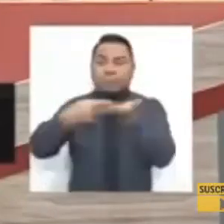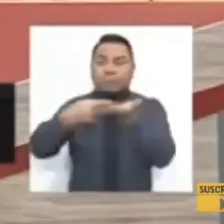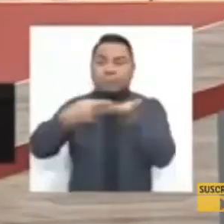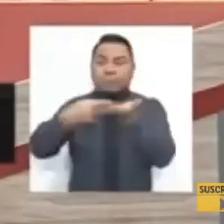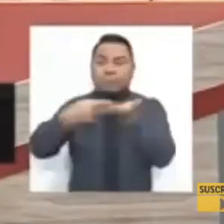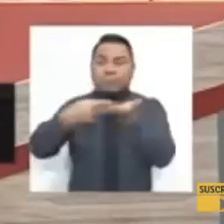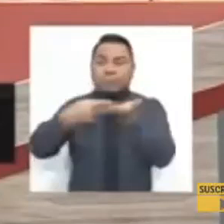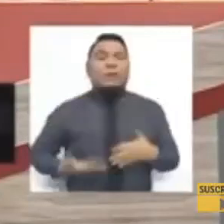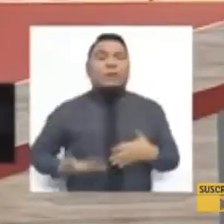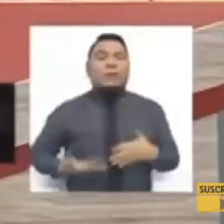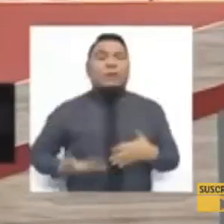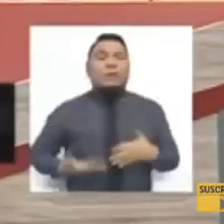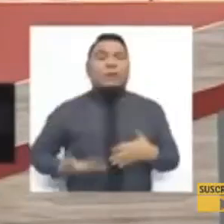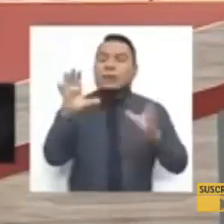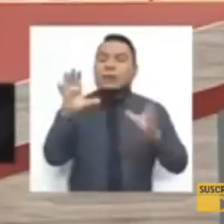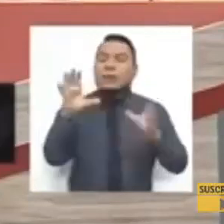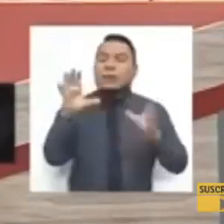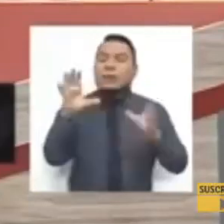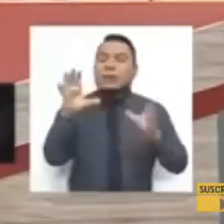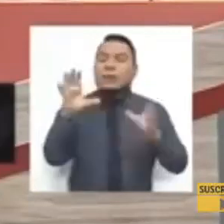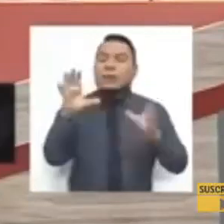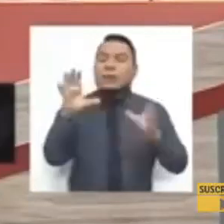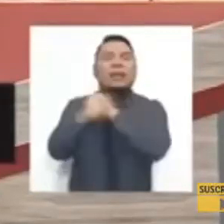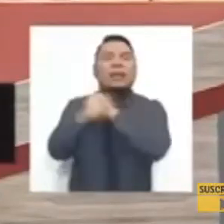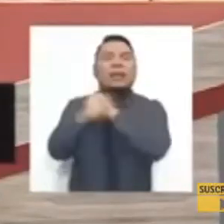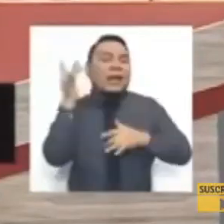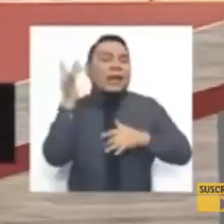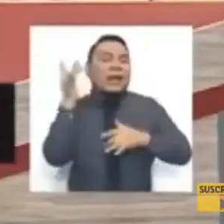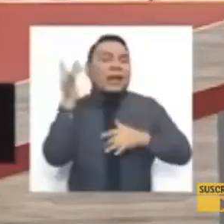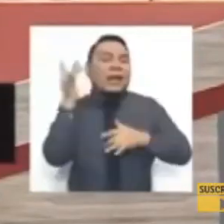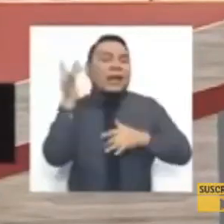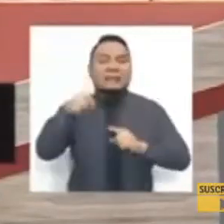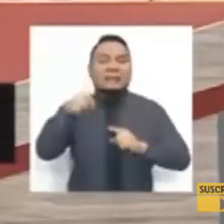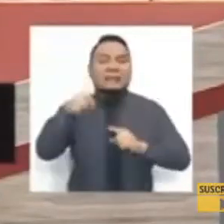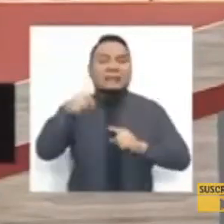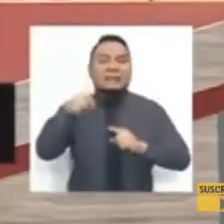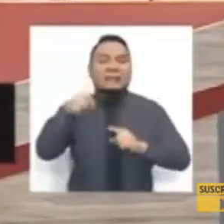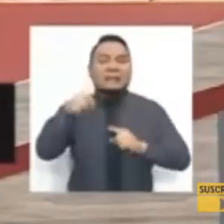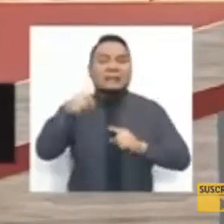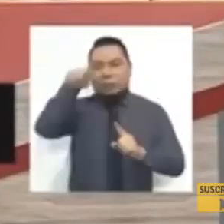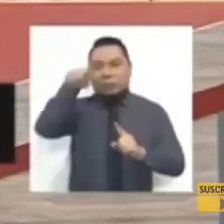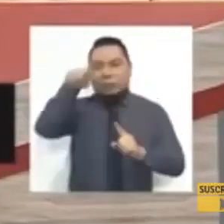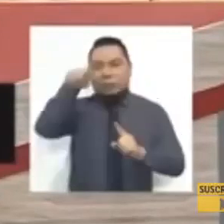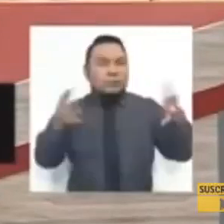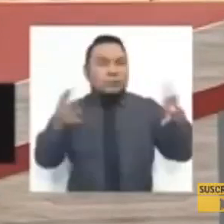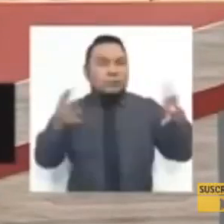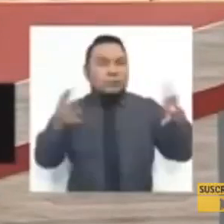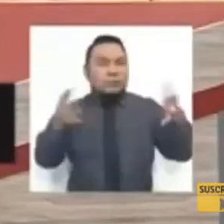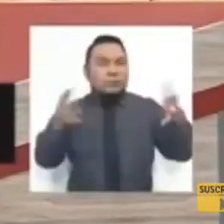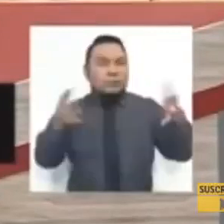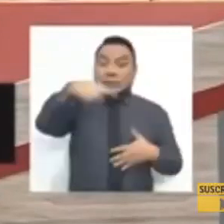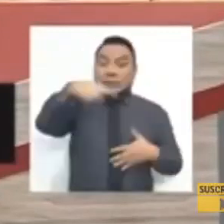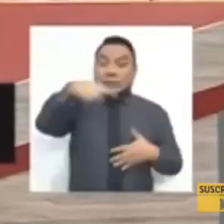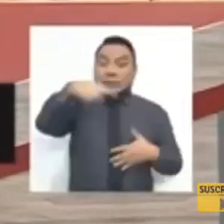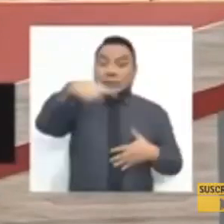es impulsado por la Sociedad Nacional de Radio y Televisión y los medios que la integran a nivel nacional, quienes a través de sus